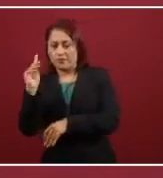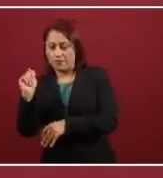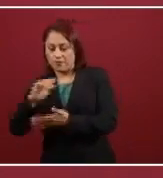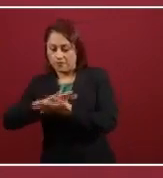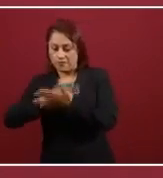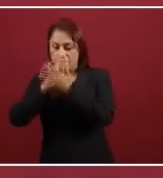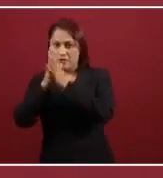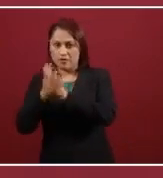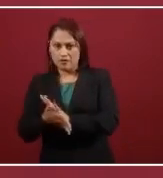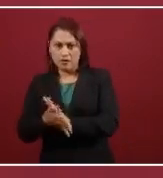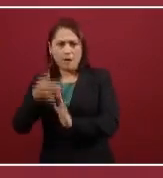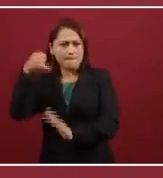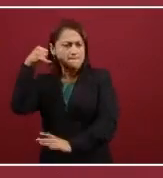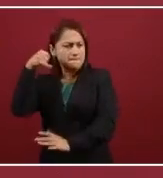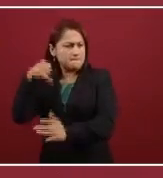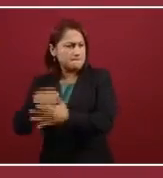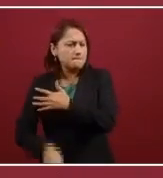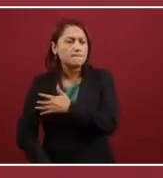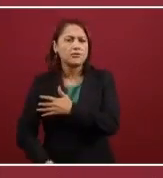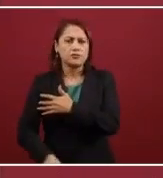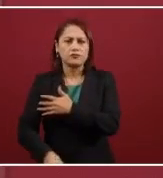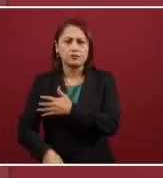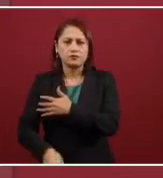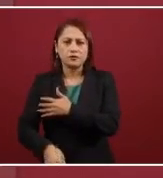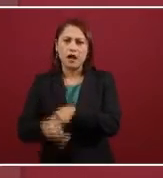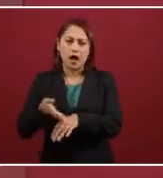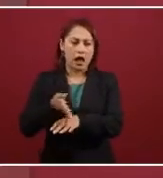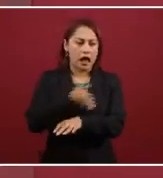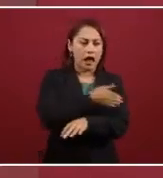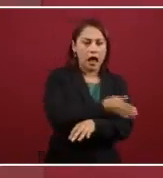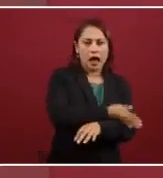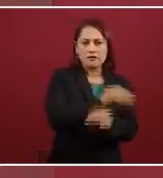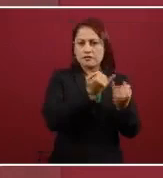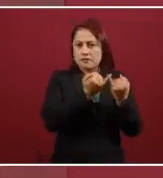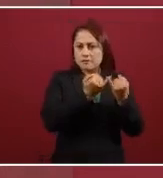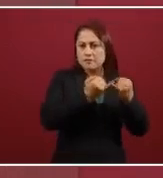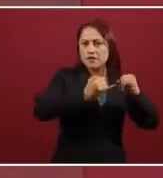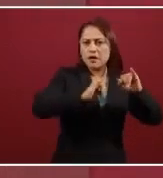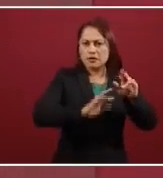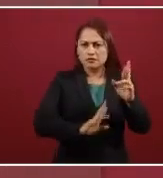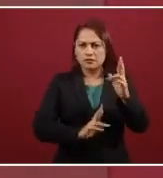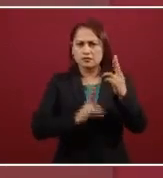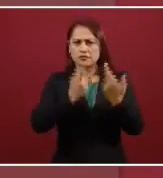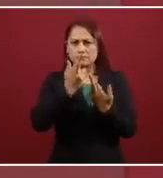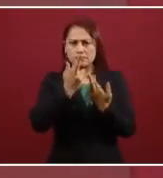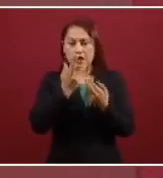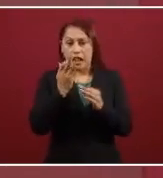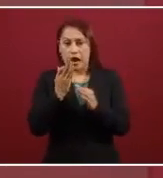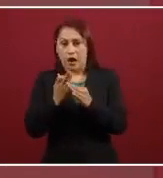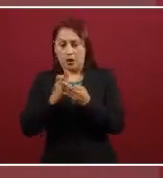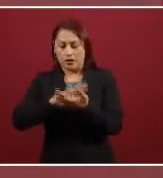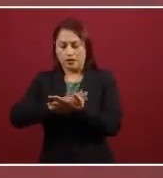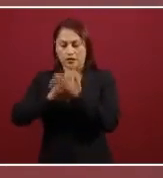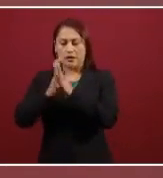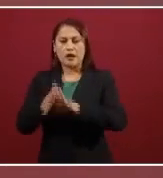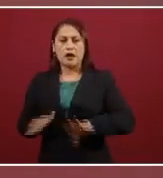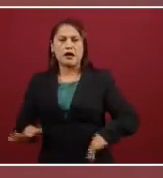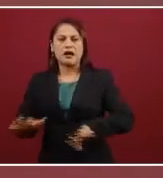reforma, igual que la revolución, y lo estamos logrando sin violencia, de manera